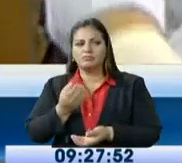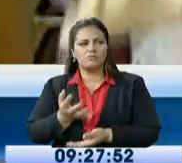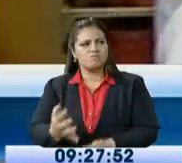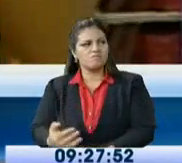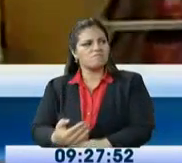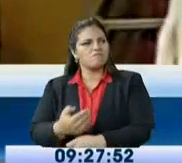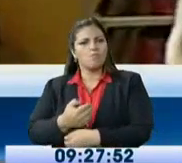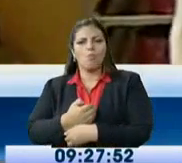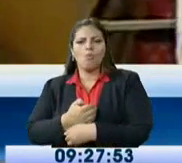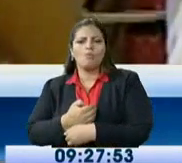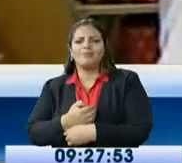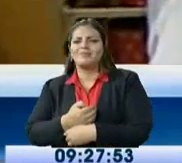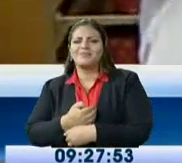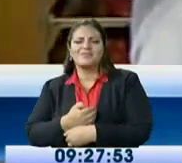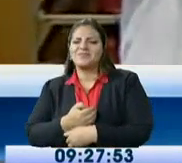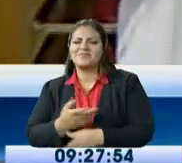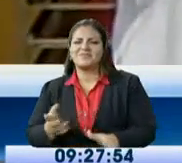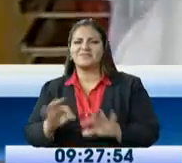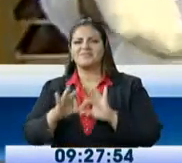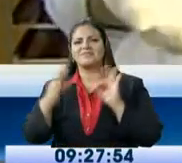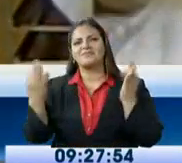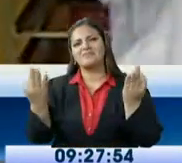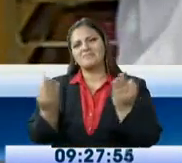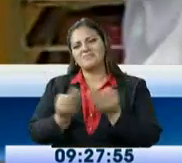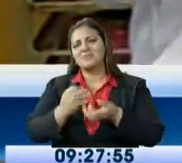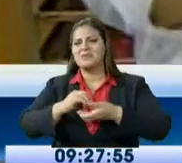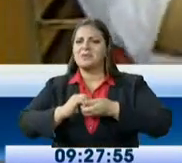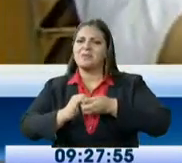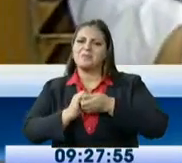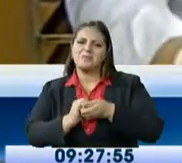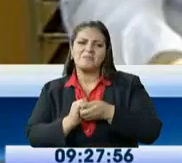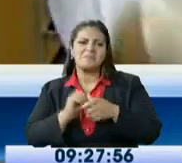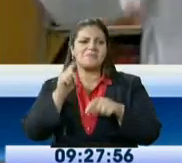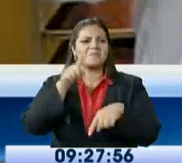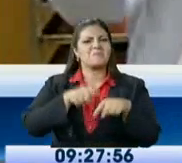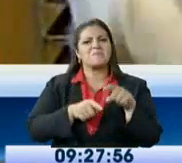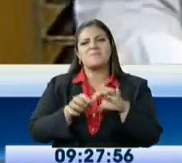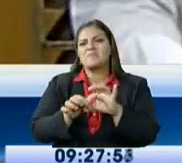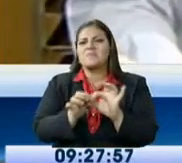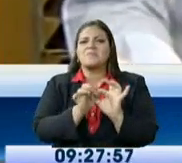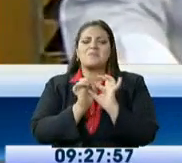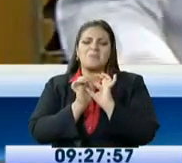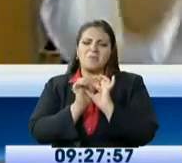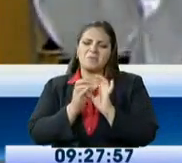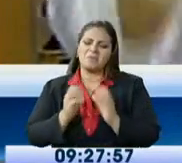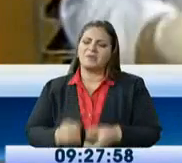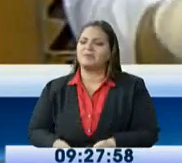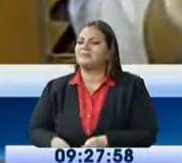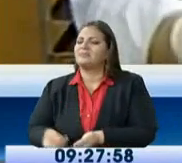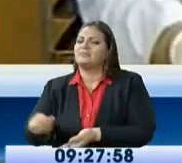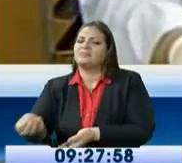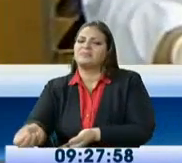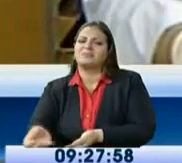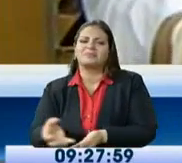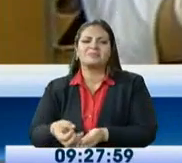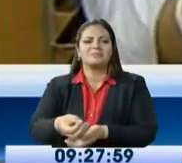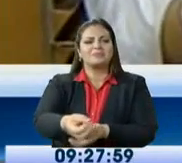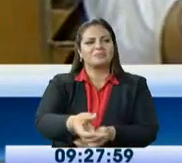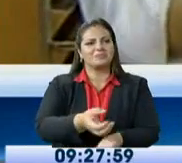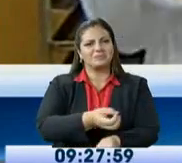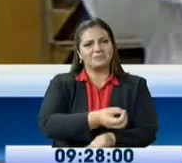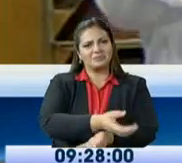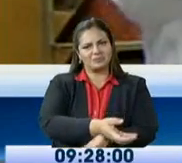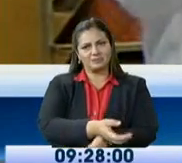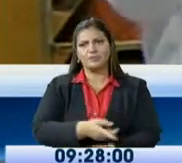compartir siempre entre familia, entre amigos, entre colegas de trabajo. Así que los invito a que disfruten un buen pan de Pascua. Don